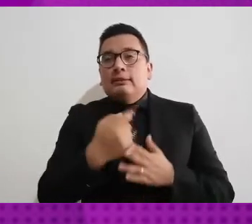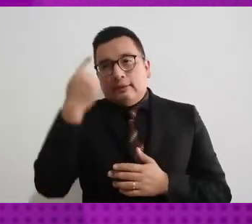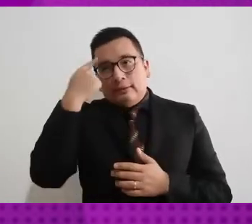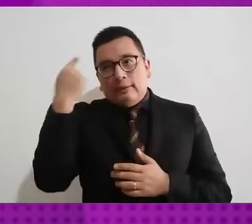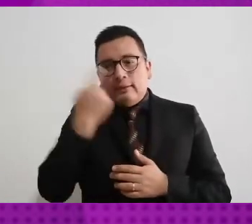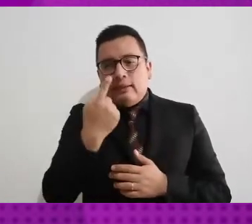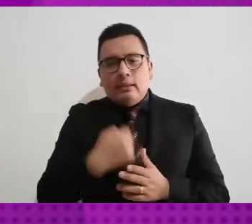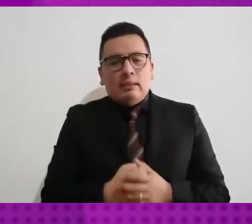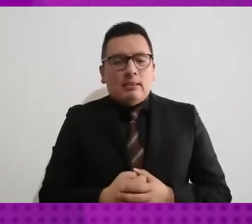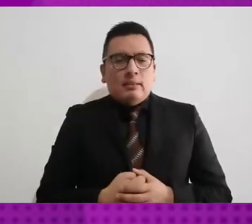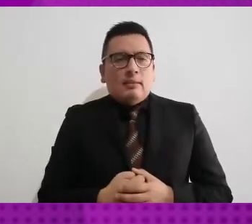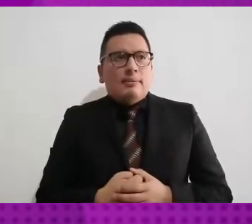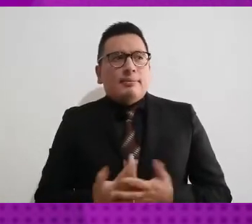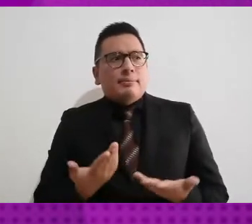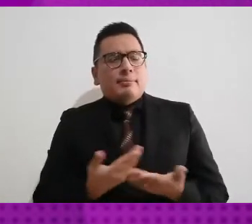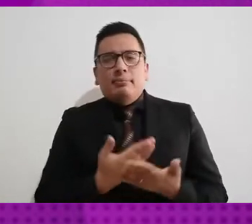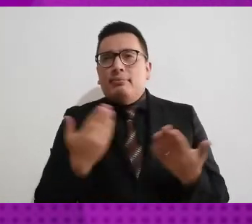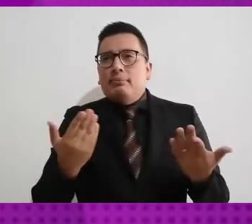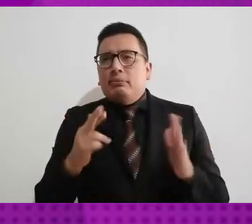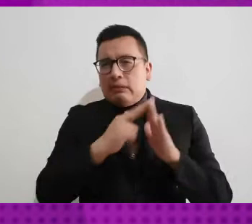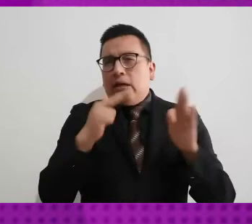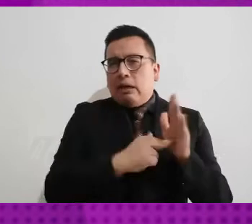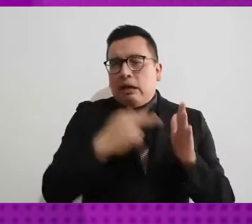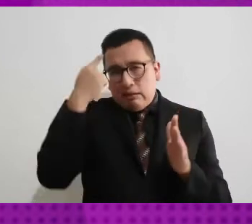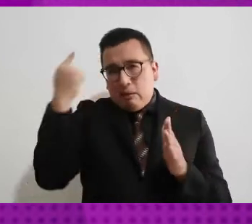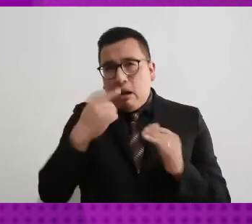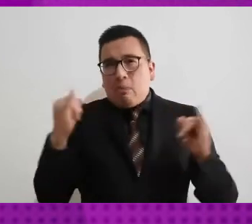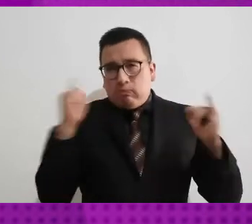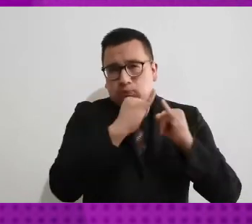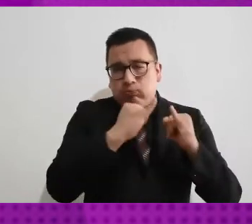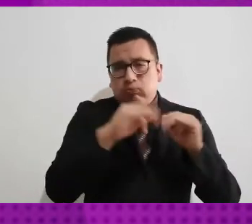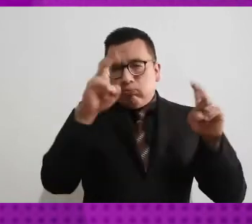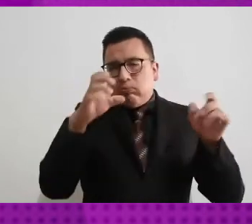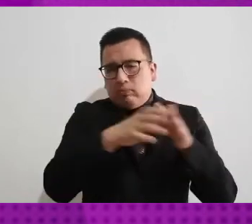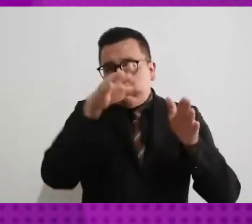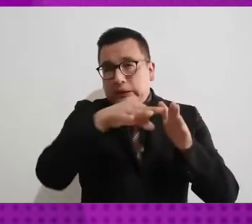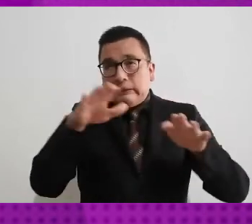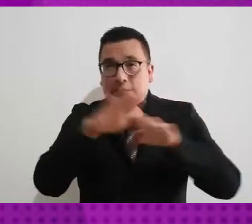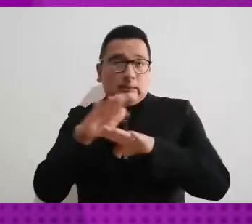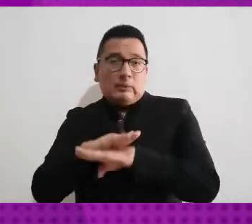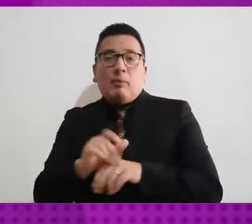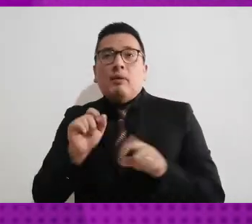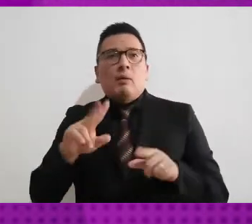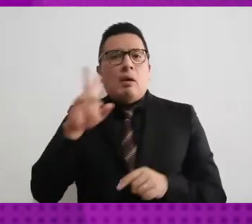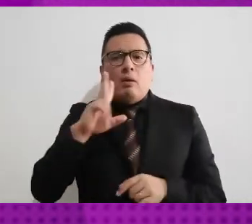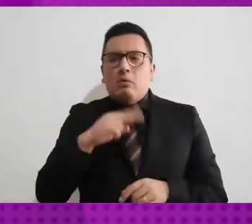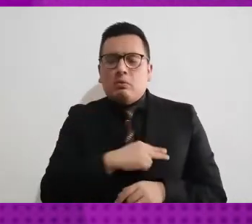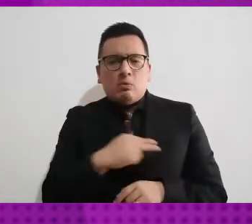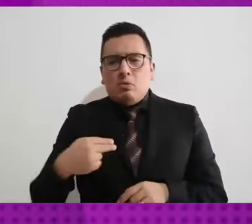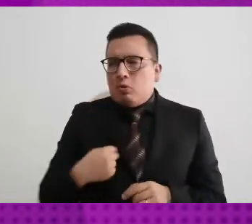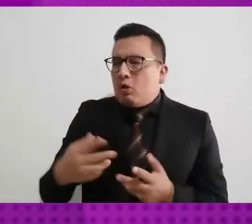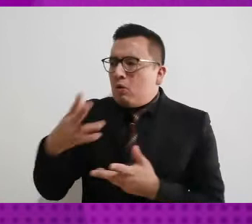cambió realmente toda la estructura de los órganos electorales en México y cómo interactuamos